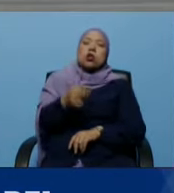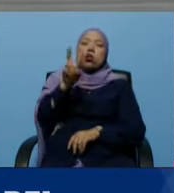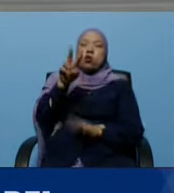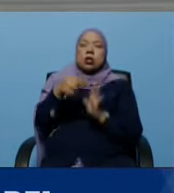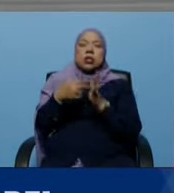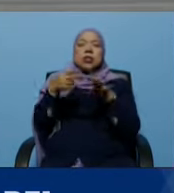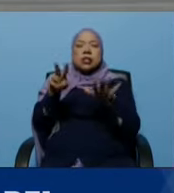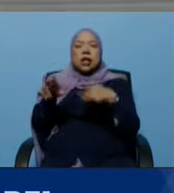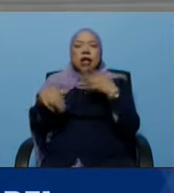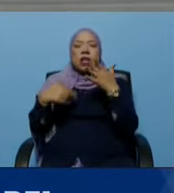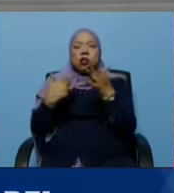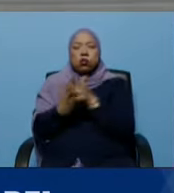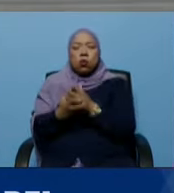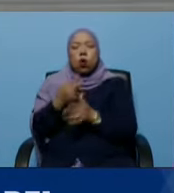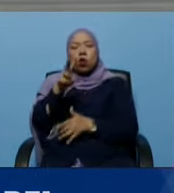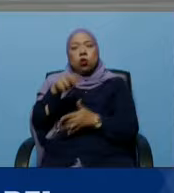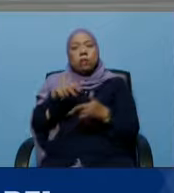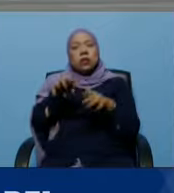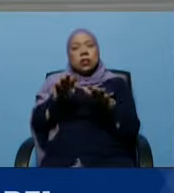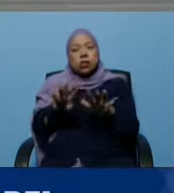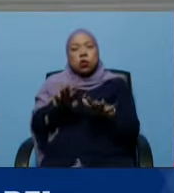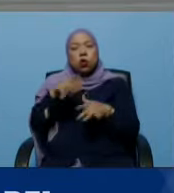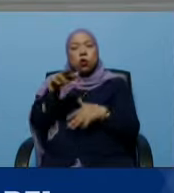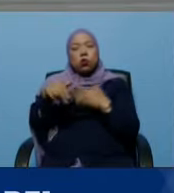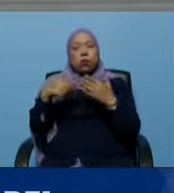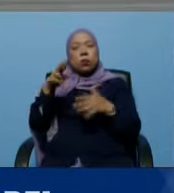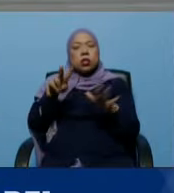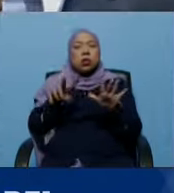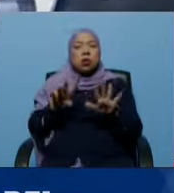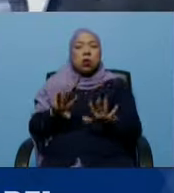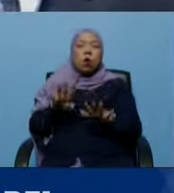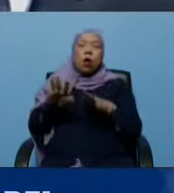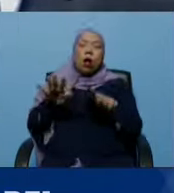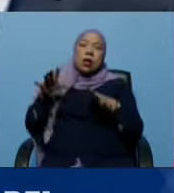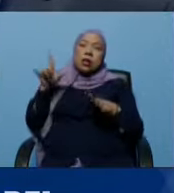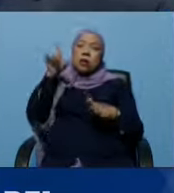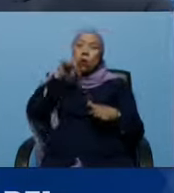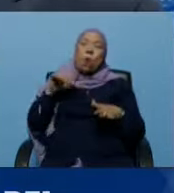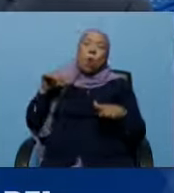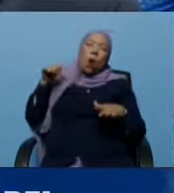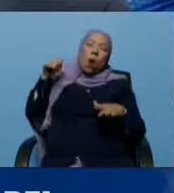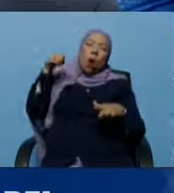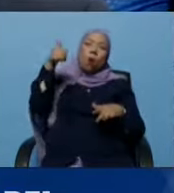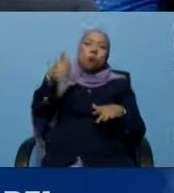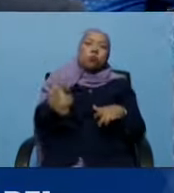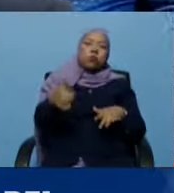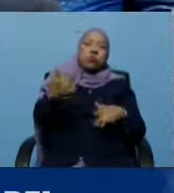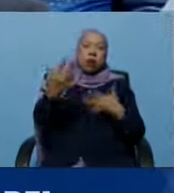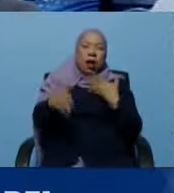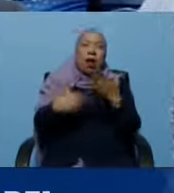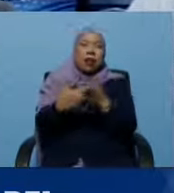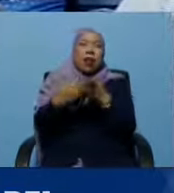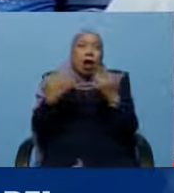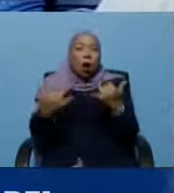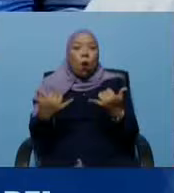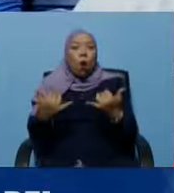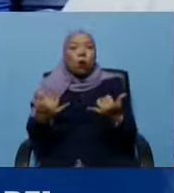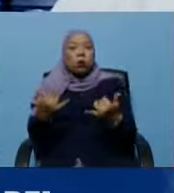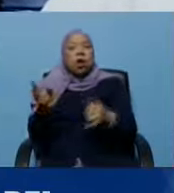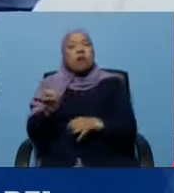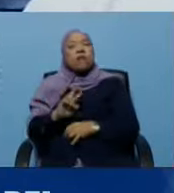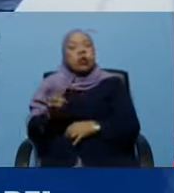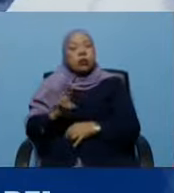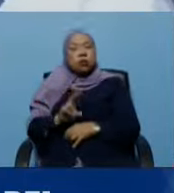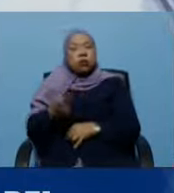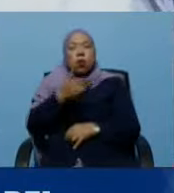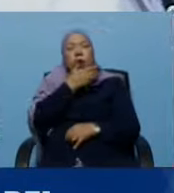2017, 2018, 2019, y todos estos años, salió de adentro del corazón de los